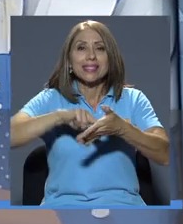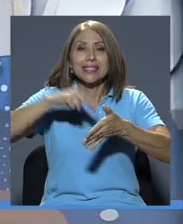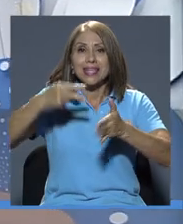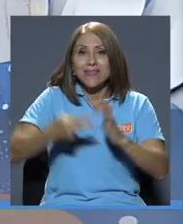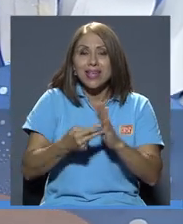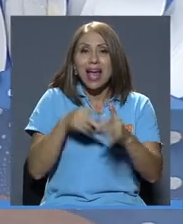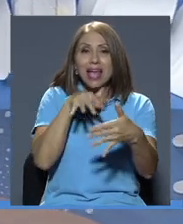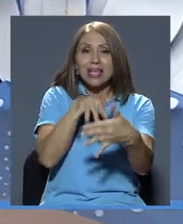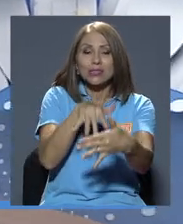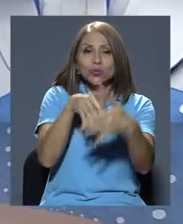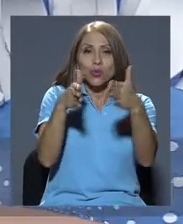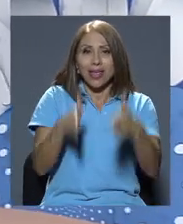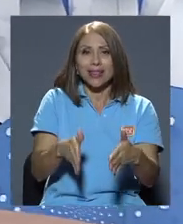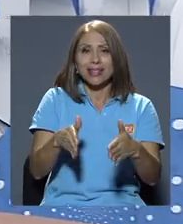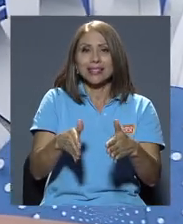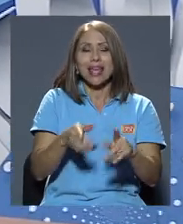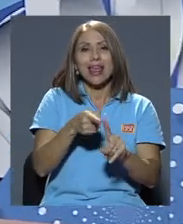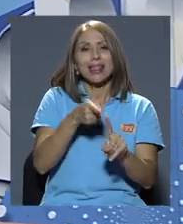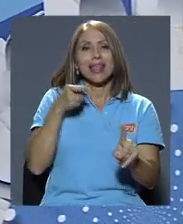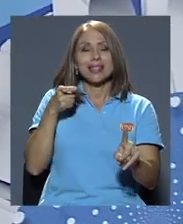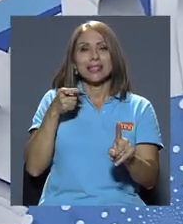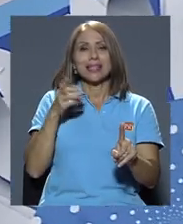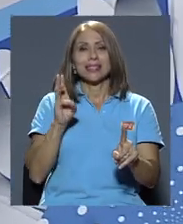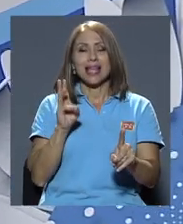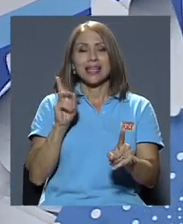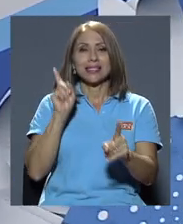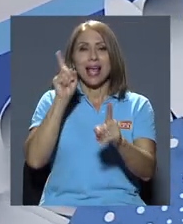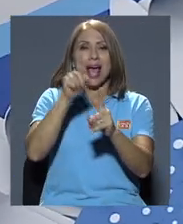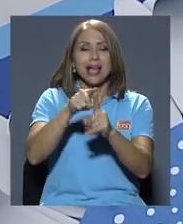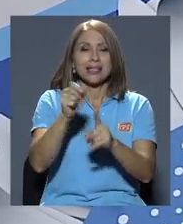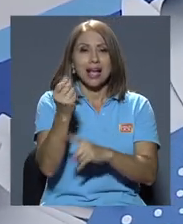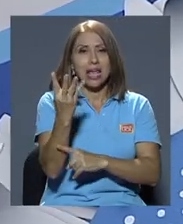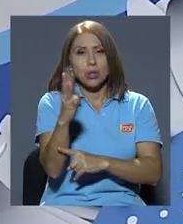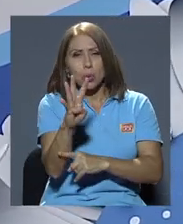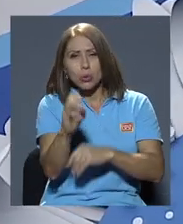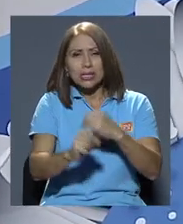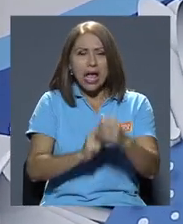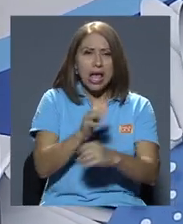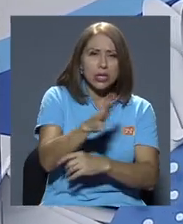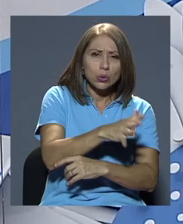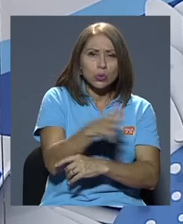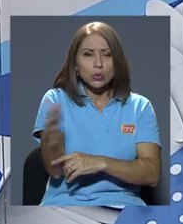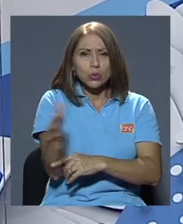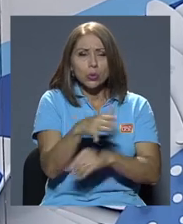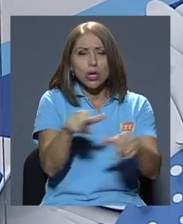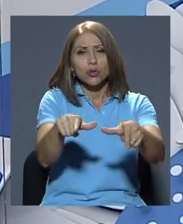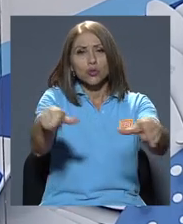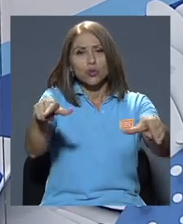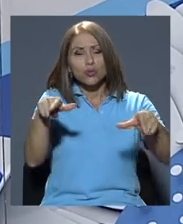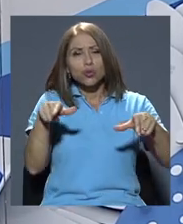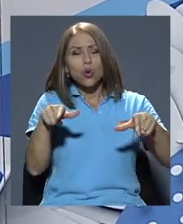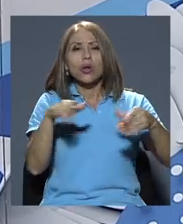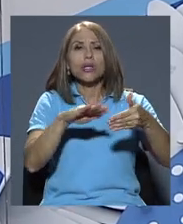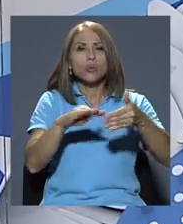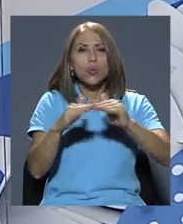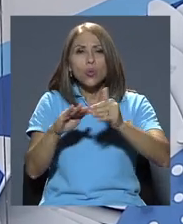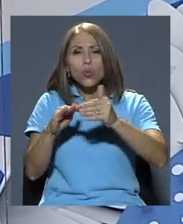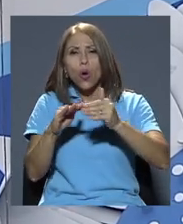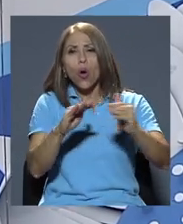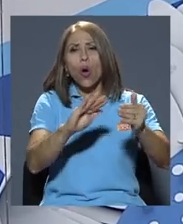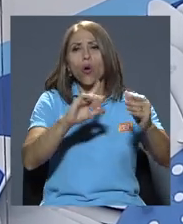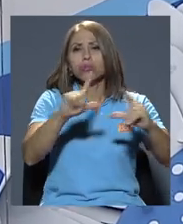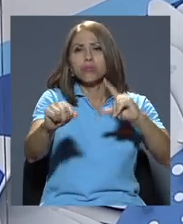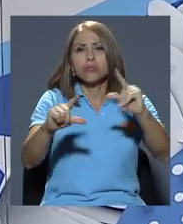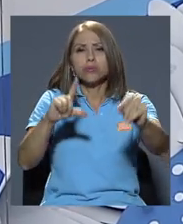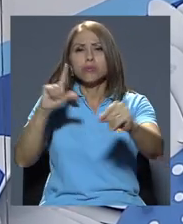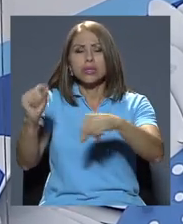en niños desde los 6 hasta los 12 años a los 14 años dependiendo de zonas urbano-marginales zonas rurales entonces el programa